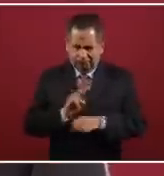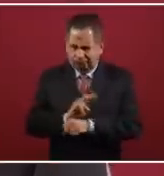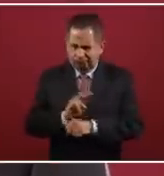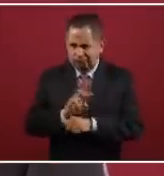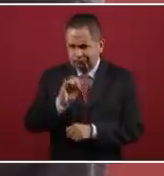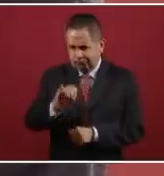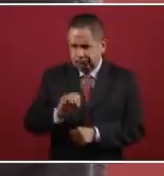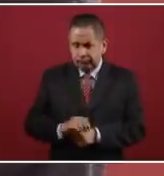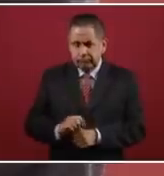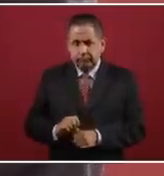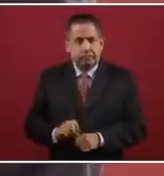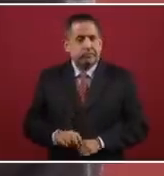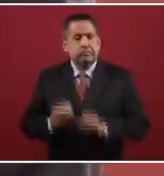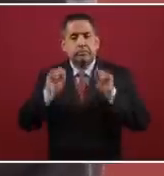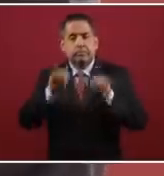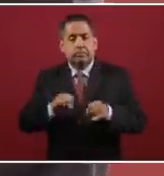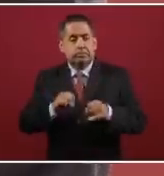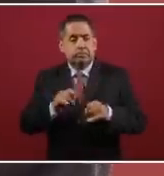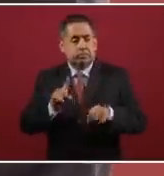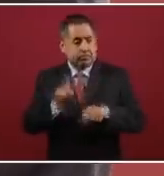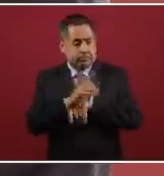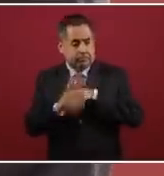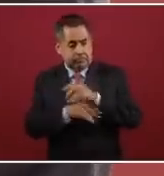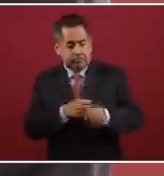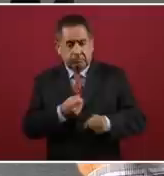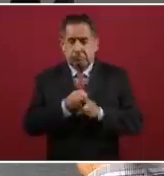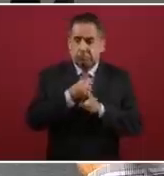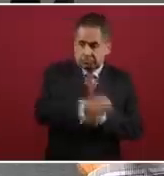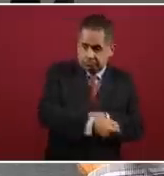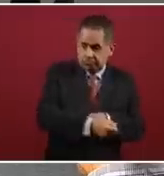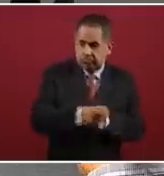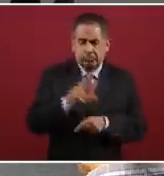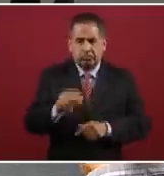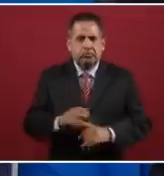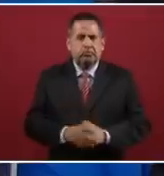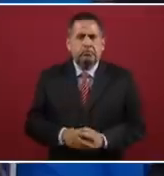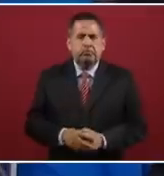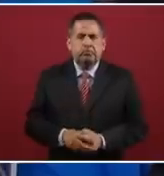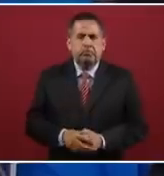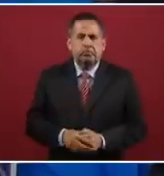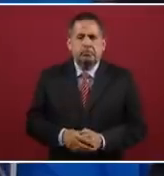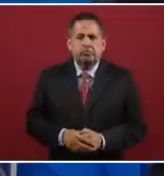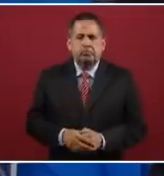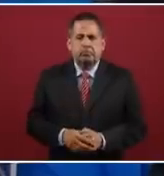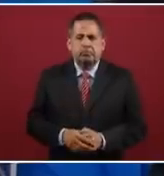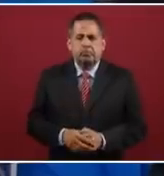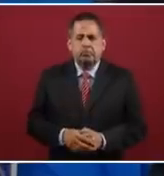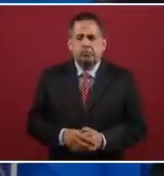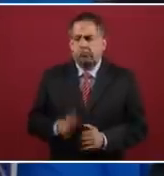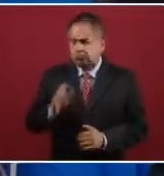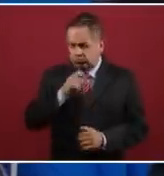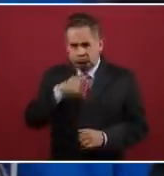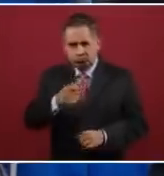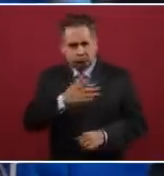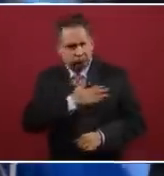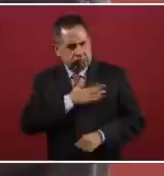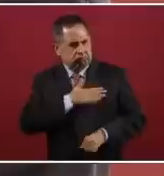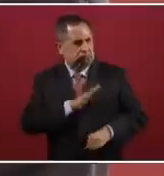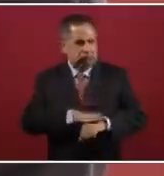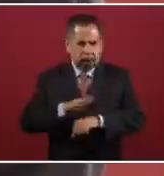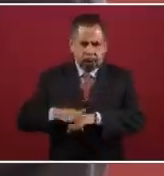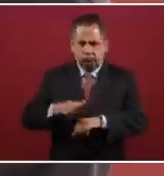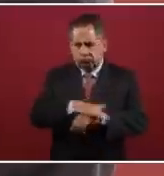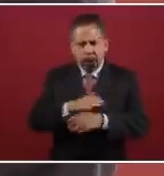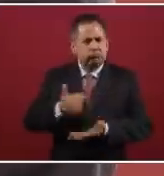sin represión. Solo el uso de la fuerza legítima. Sí, invito incluso a los ciudadanos